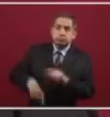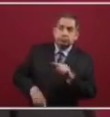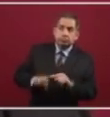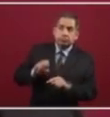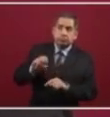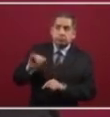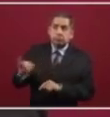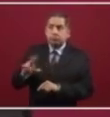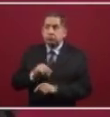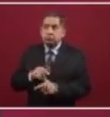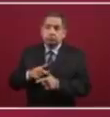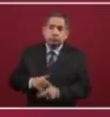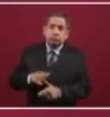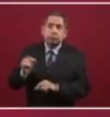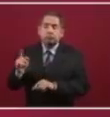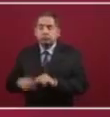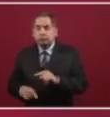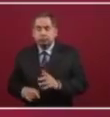se acepta hacerla